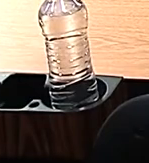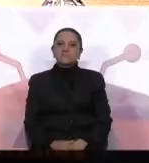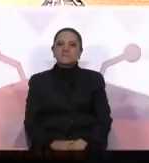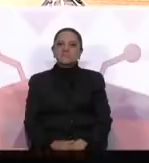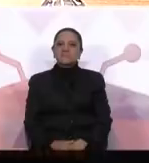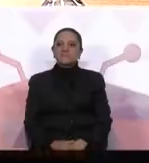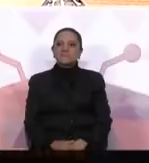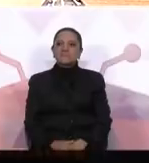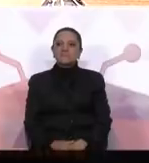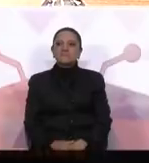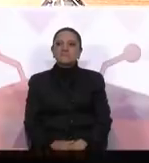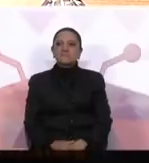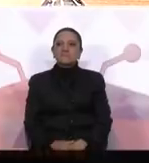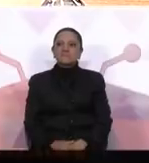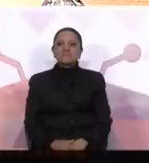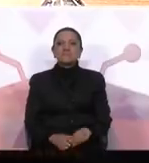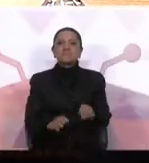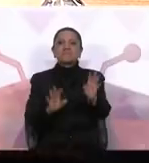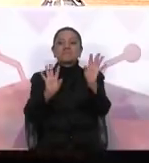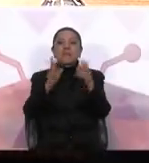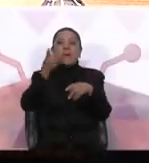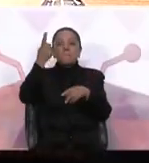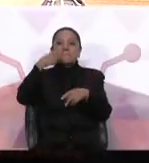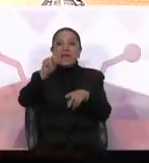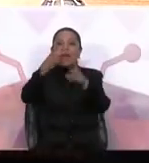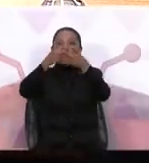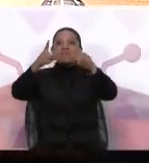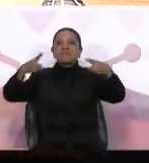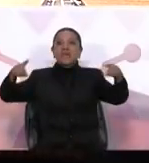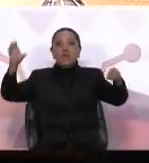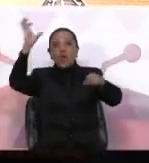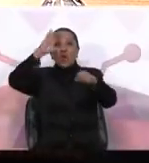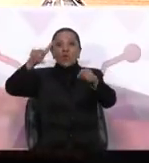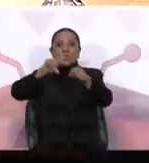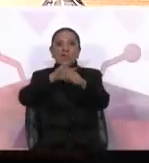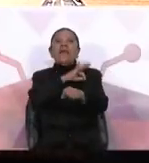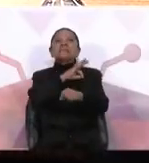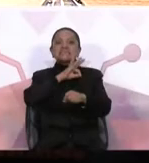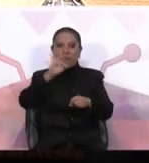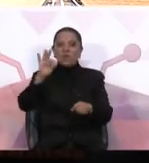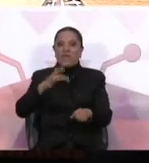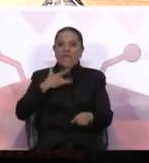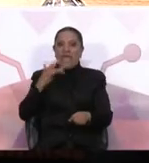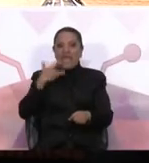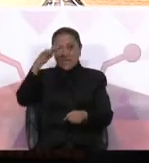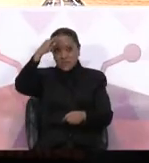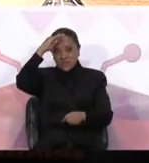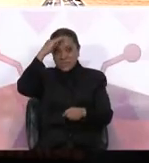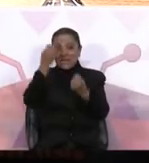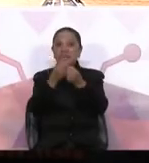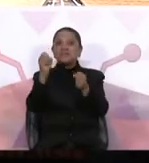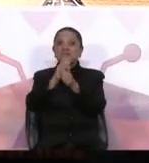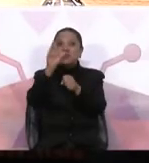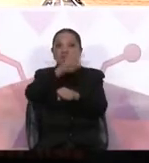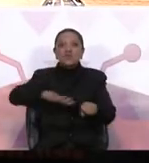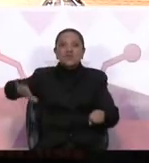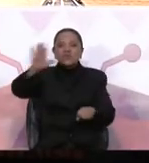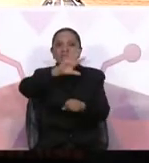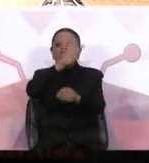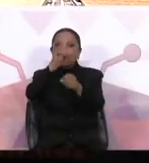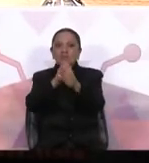cultural se pueda concientizar a la sociedad en su totalidad de la importancia que es